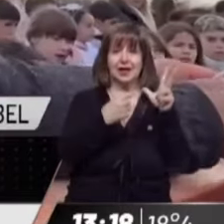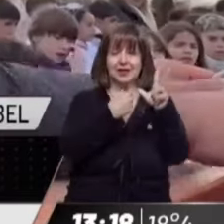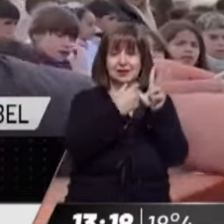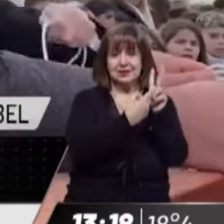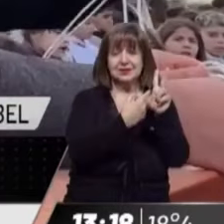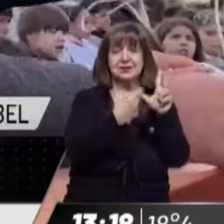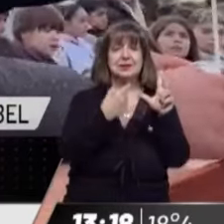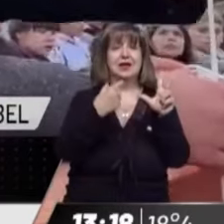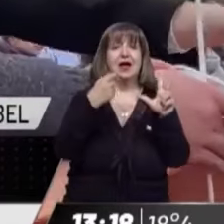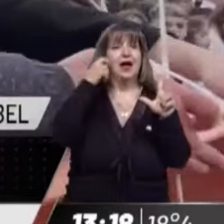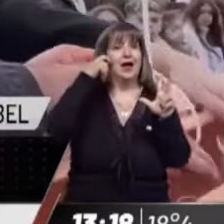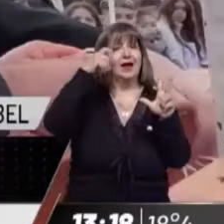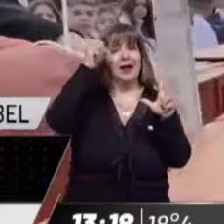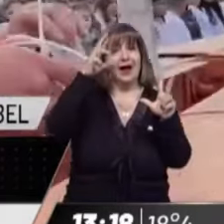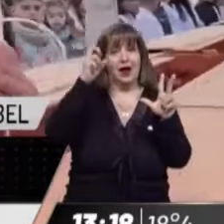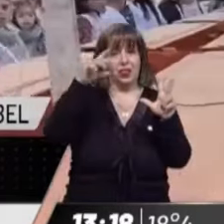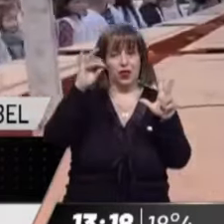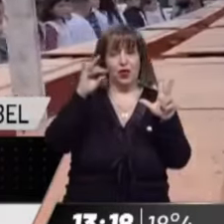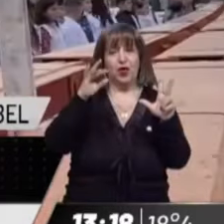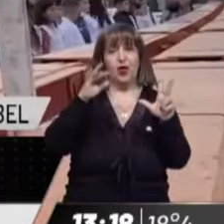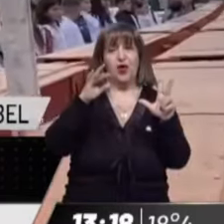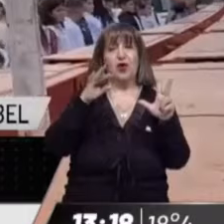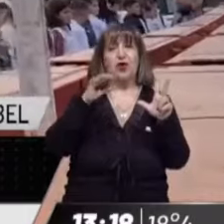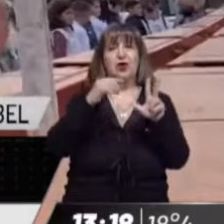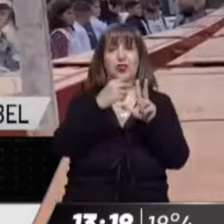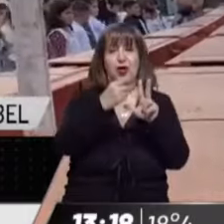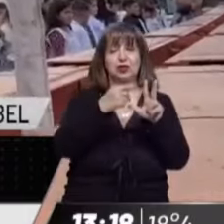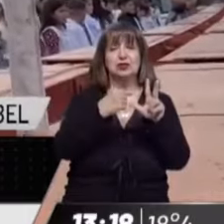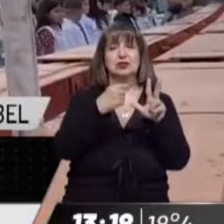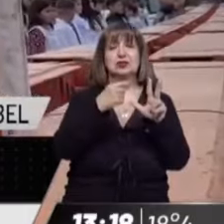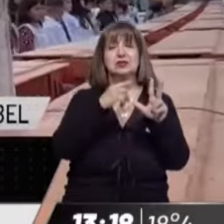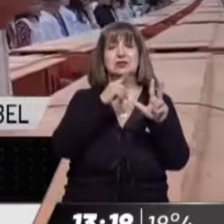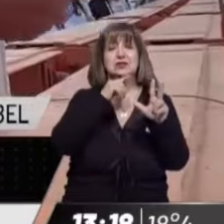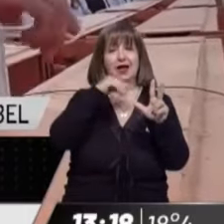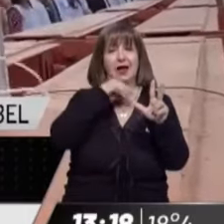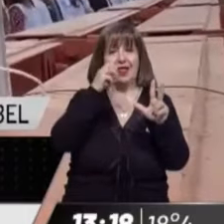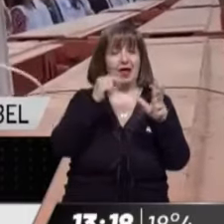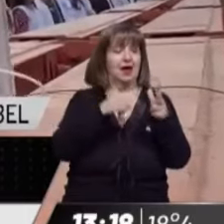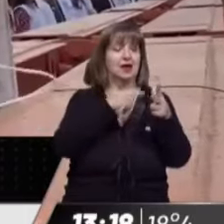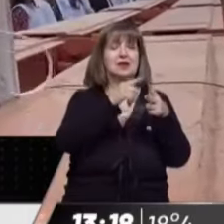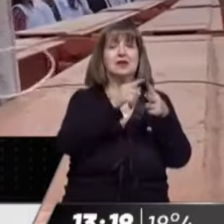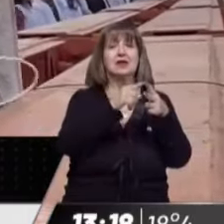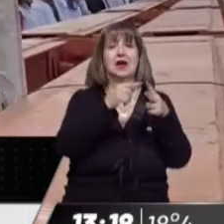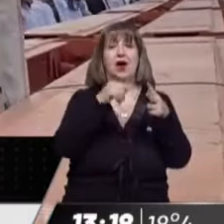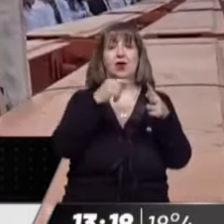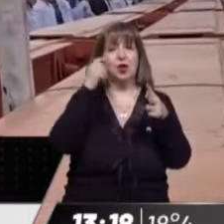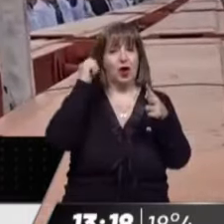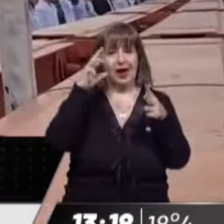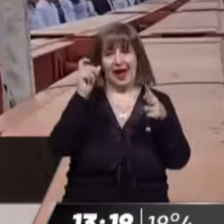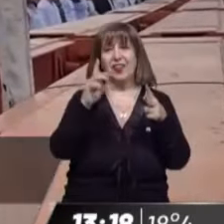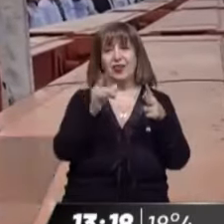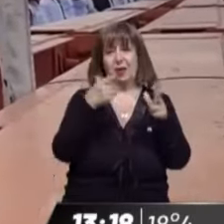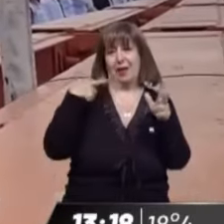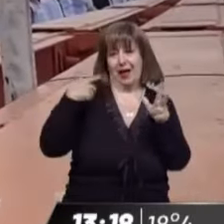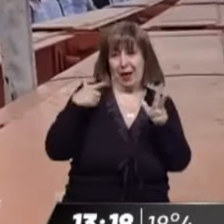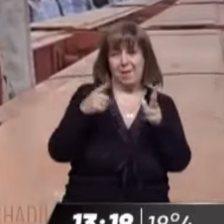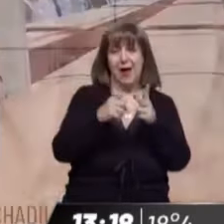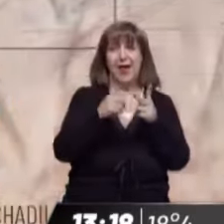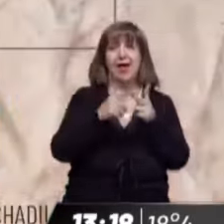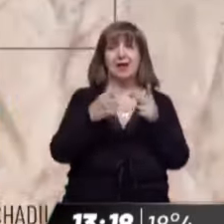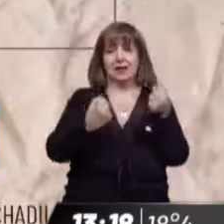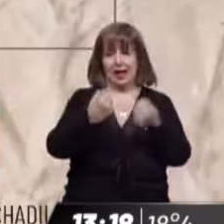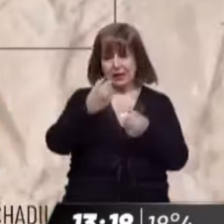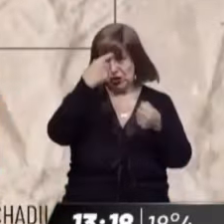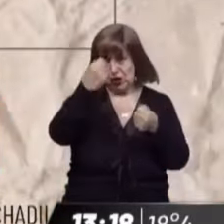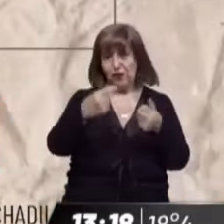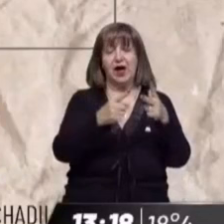con el objetivo de mostrar la situación. Primero, el agua embotellada, dónde nace y dónde se vende, desde dónde se parte